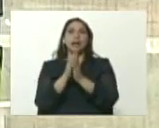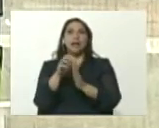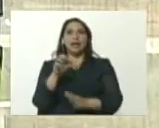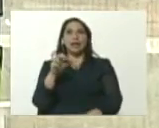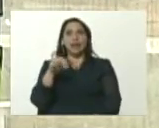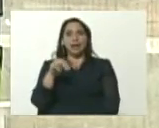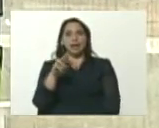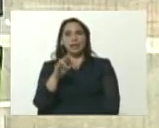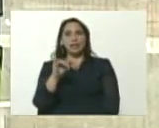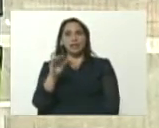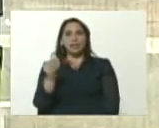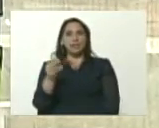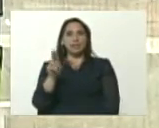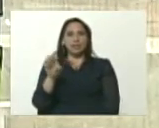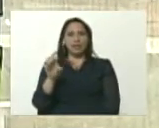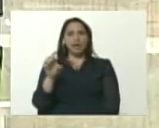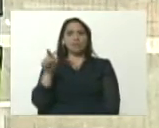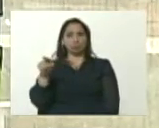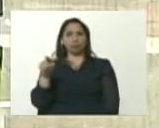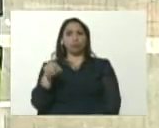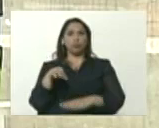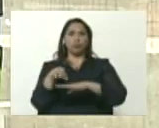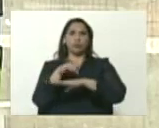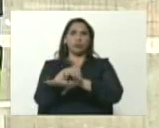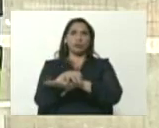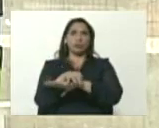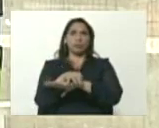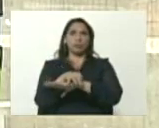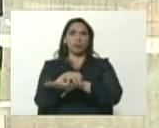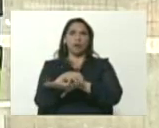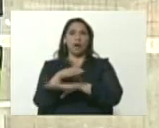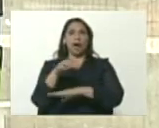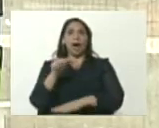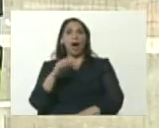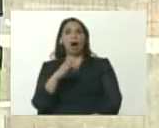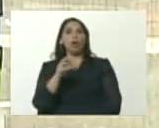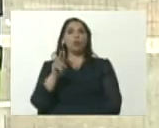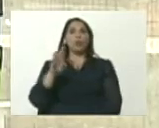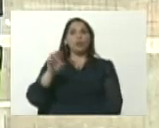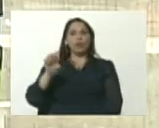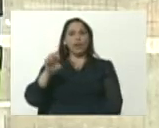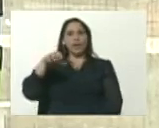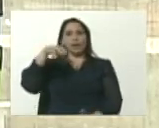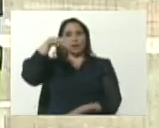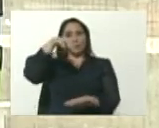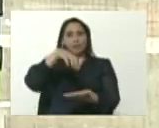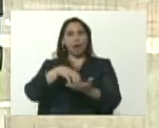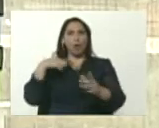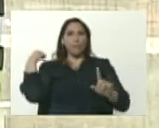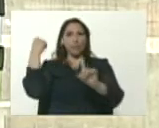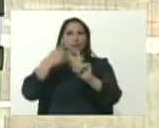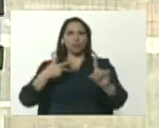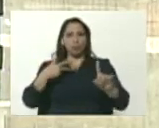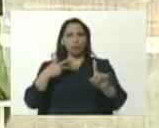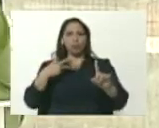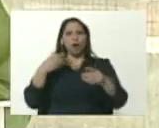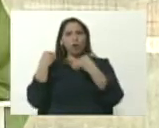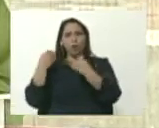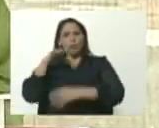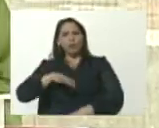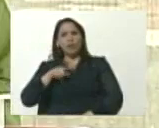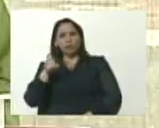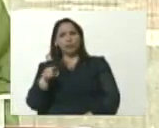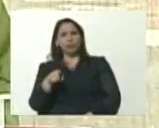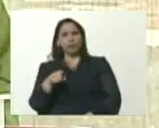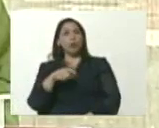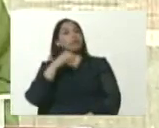Gómez, municipio Atures, allá en el estado Amazonas. Rita del Carmen, ¿cómo estás? ¿Me escuchas?